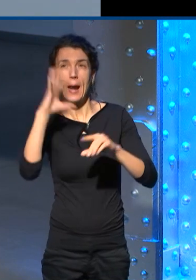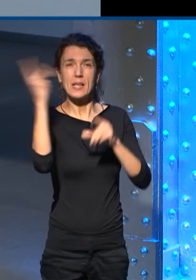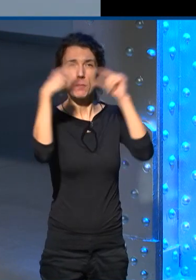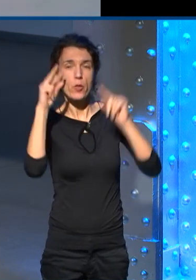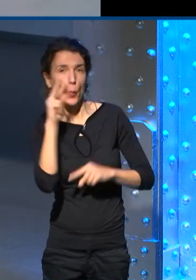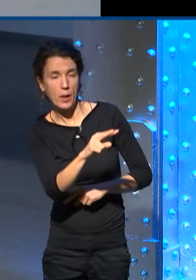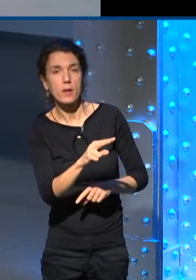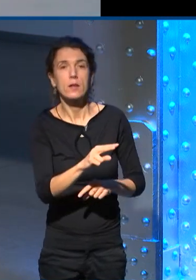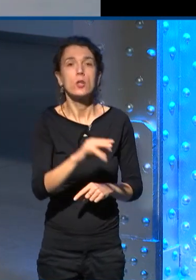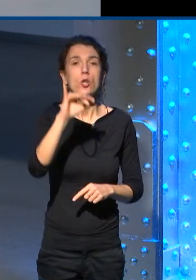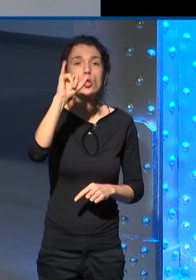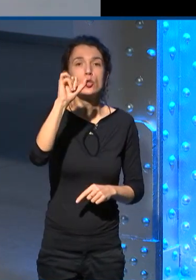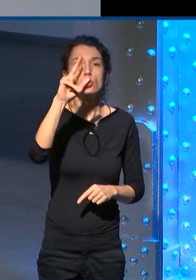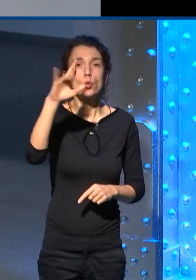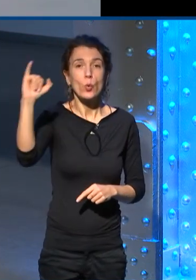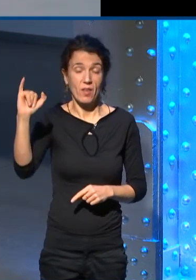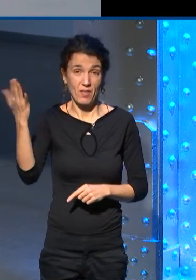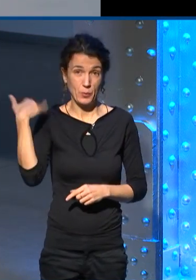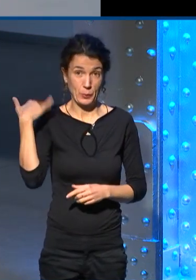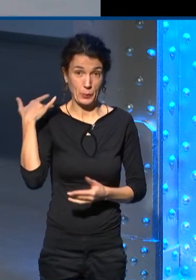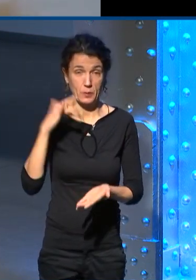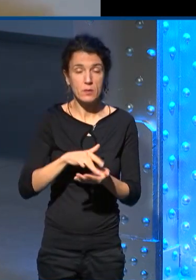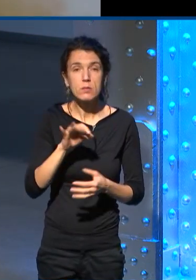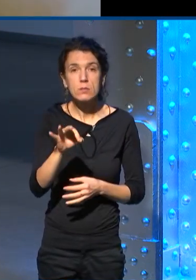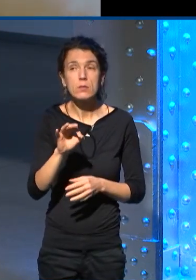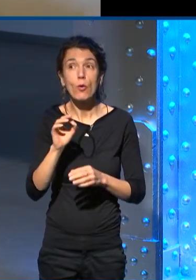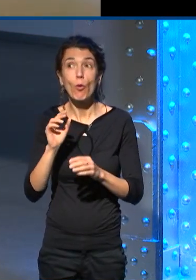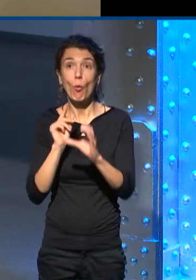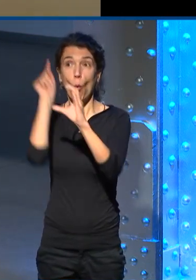Yuri Gagarin, cuando vio el azul del mar desde fuera y tal, y volvió,